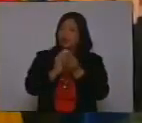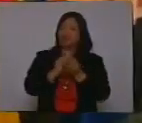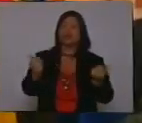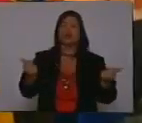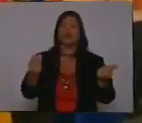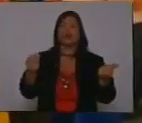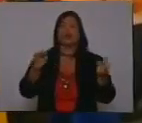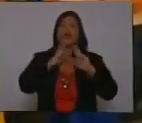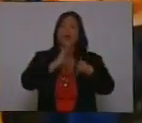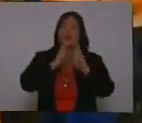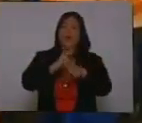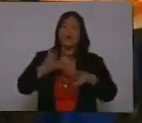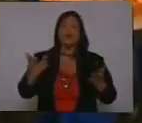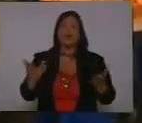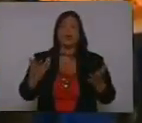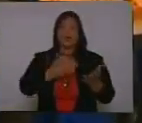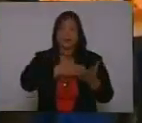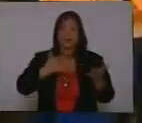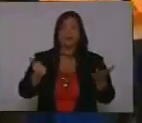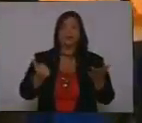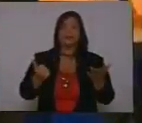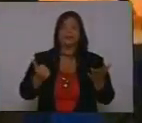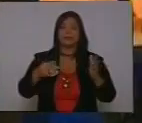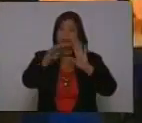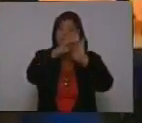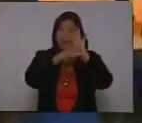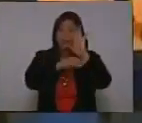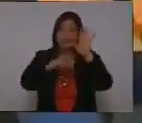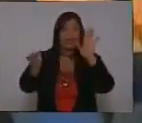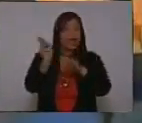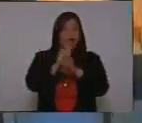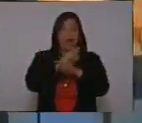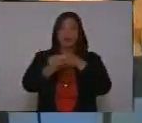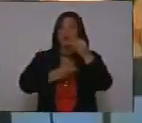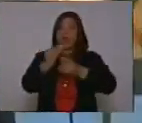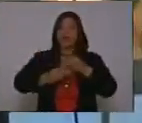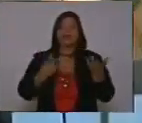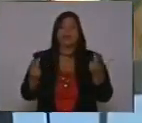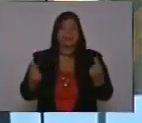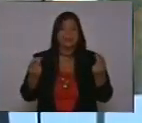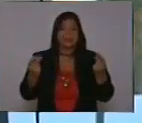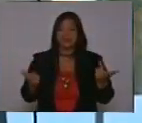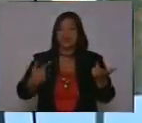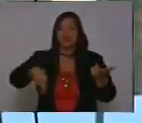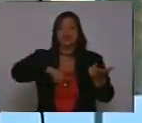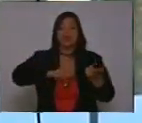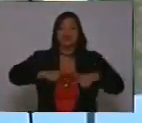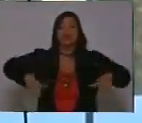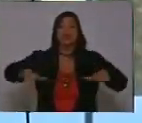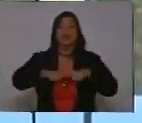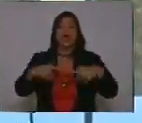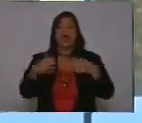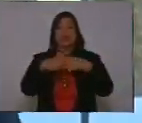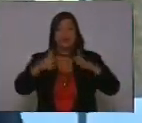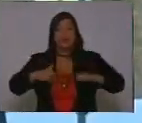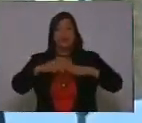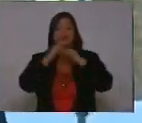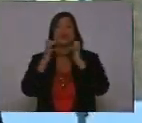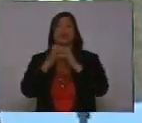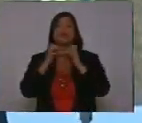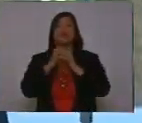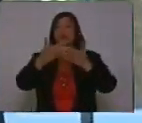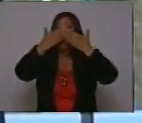que planteemos todas esas medidas que pudiésemos generar desde nuestras trincheras de lucha. Y no